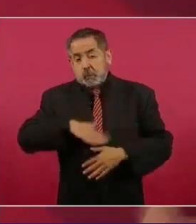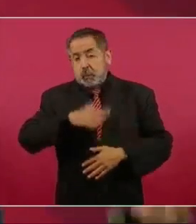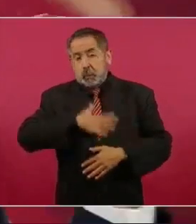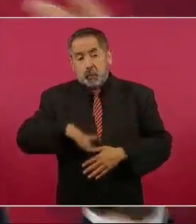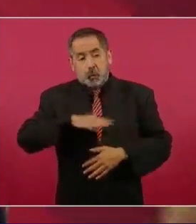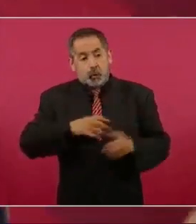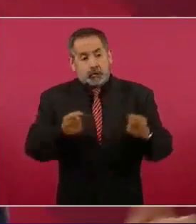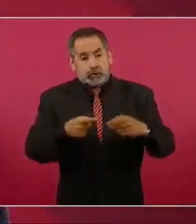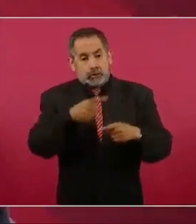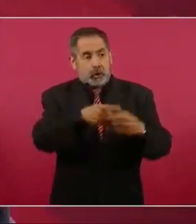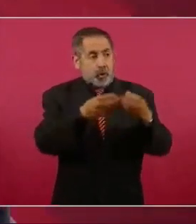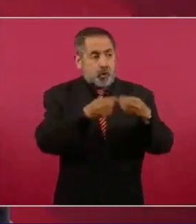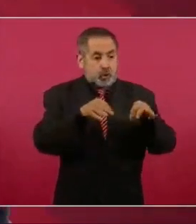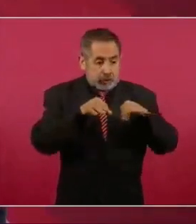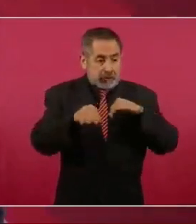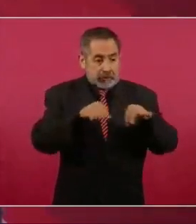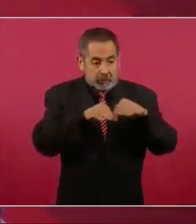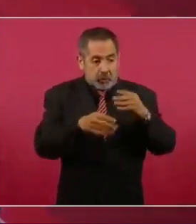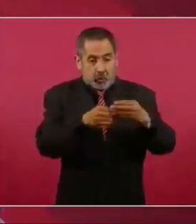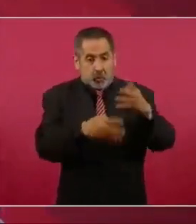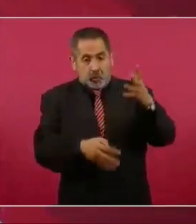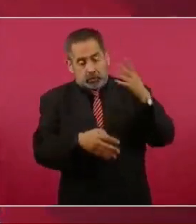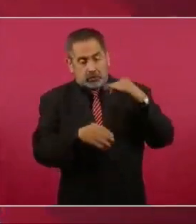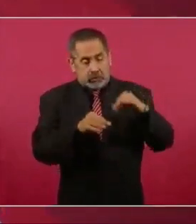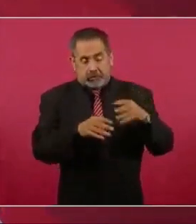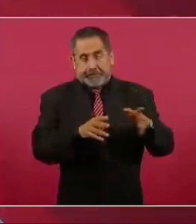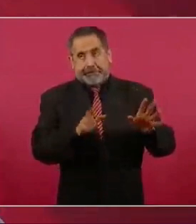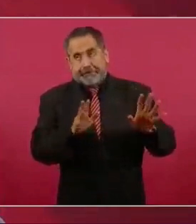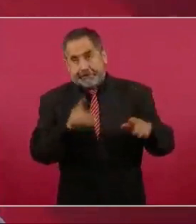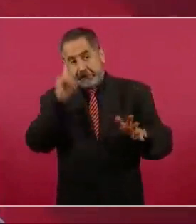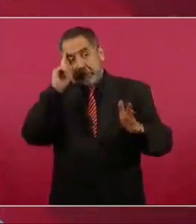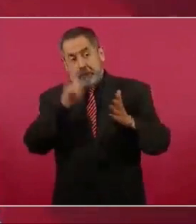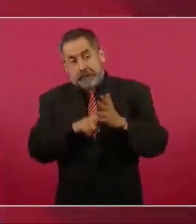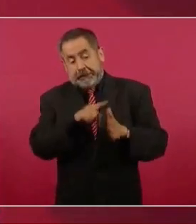son muchos los asuntos que tienen que atender.